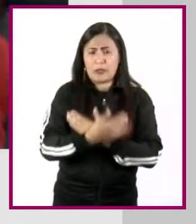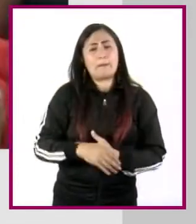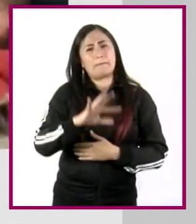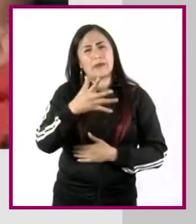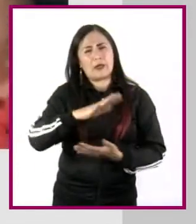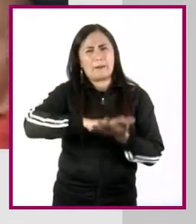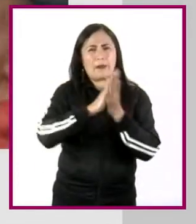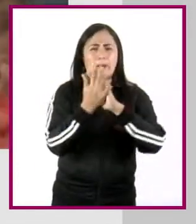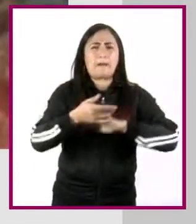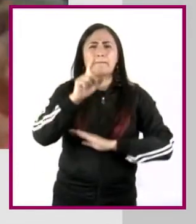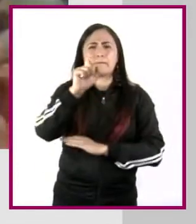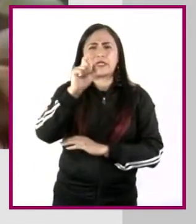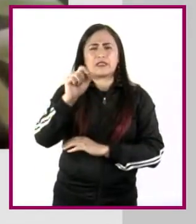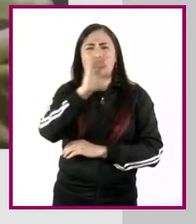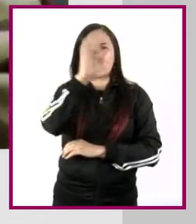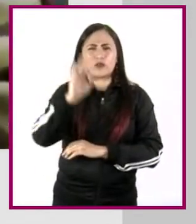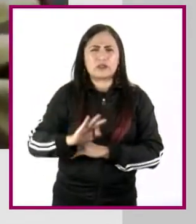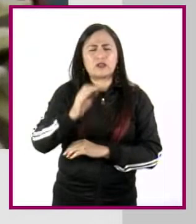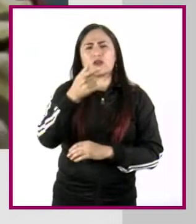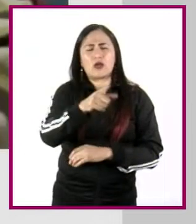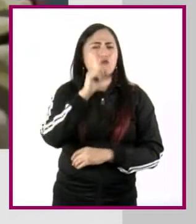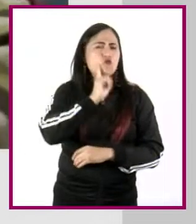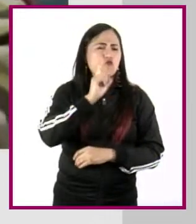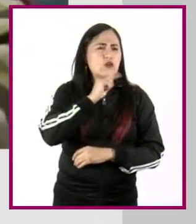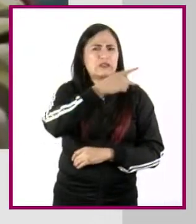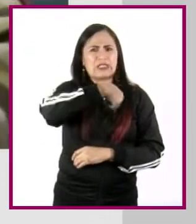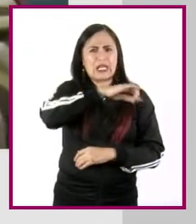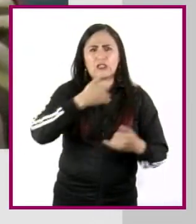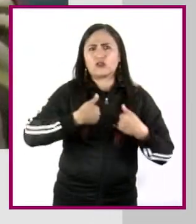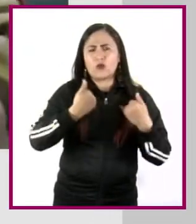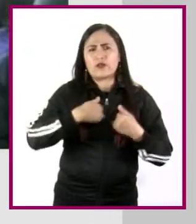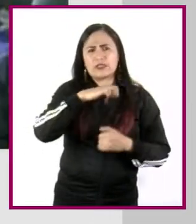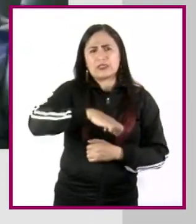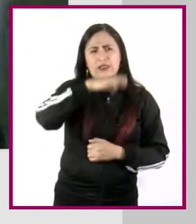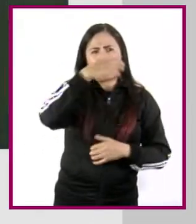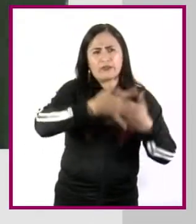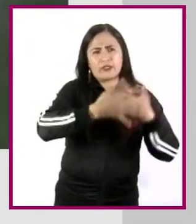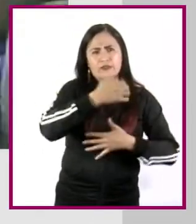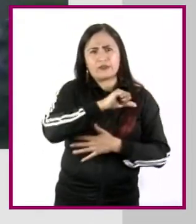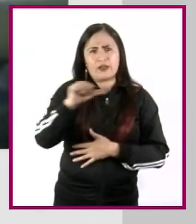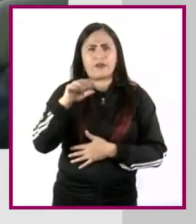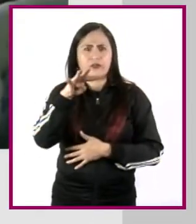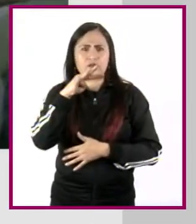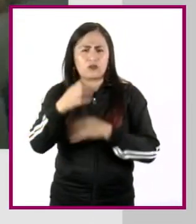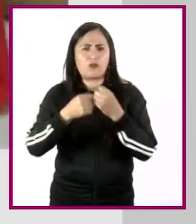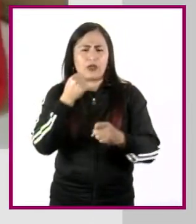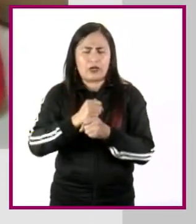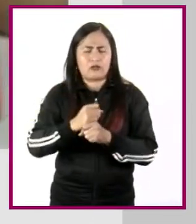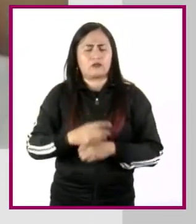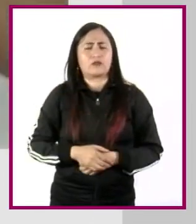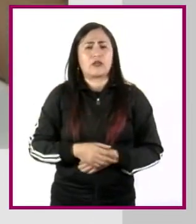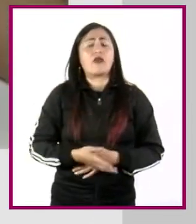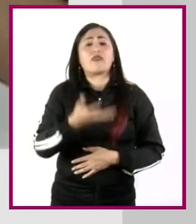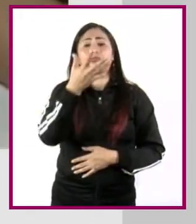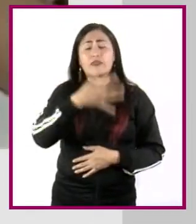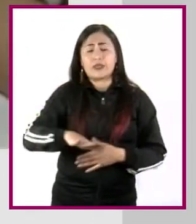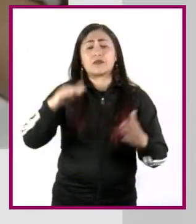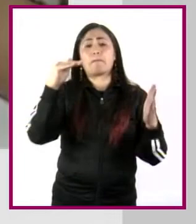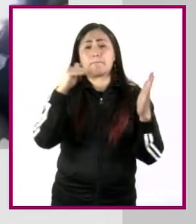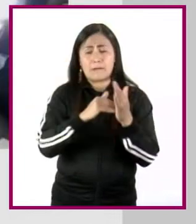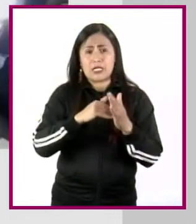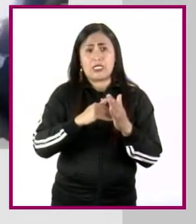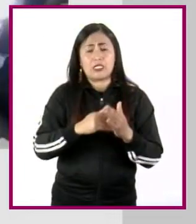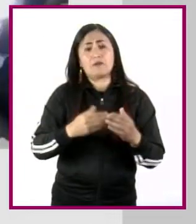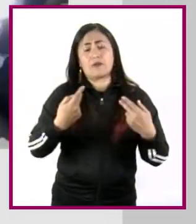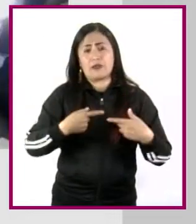20% corresponde a partos de madres adolescentes de entre 15 y 19 años. y 10.000 nacimientos recaen en mujeres menores de